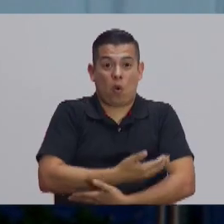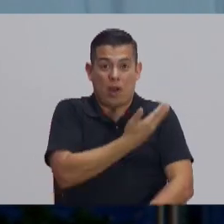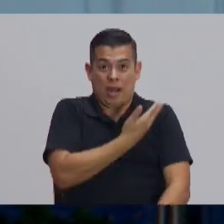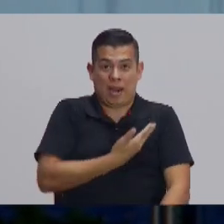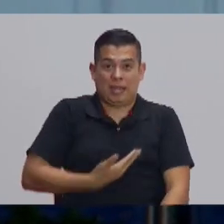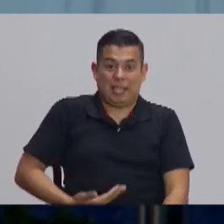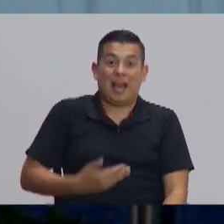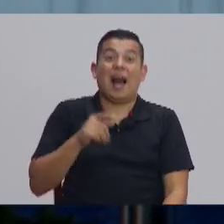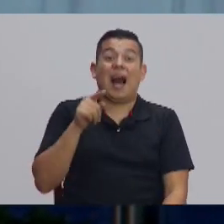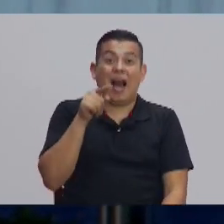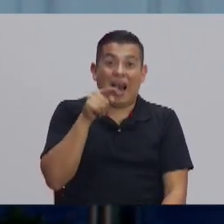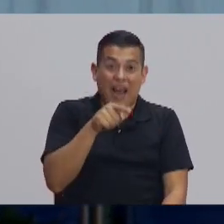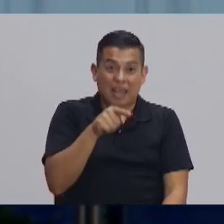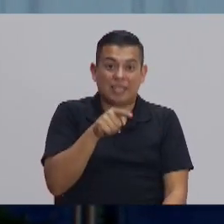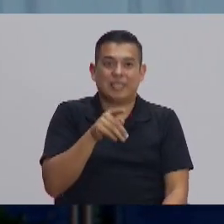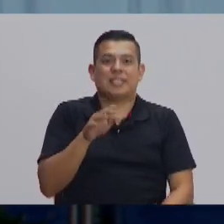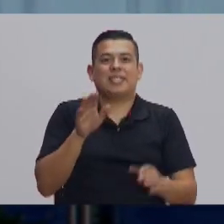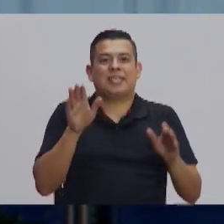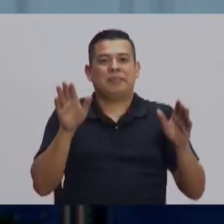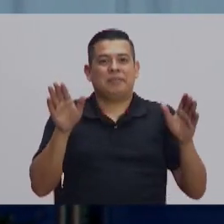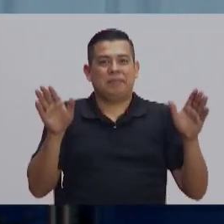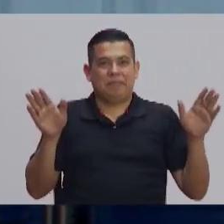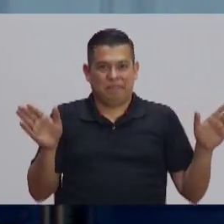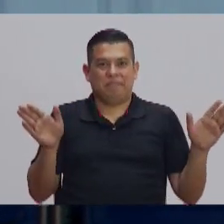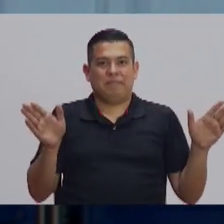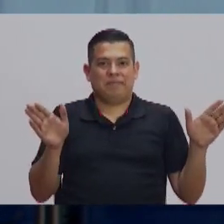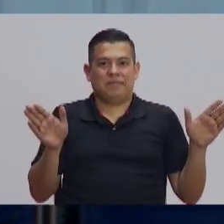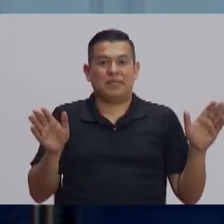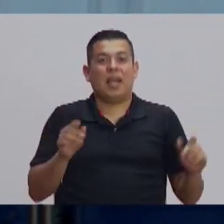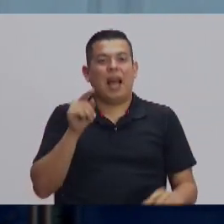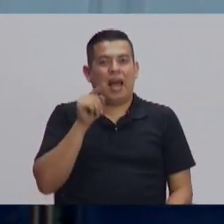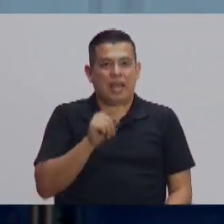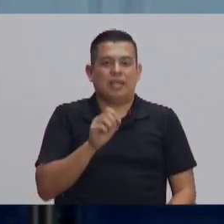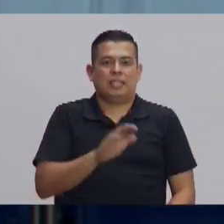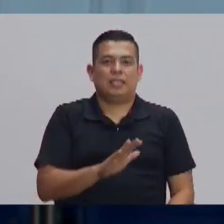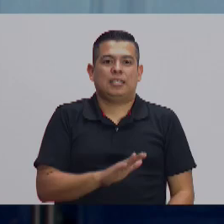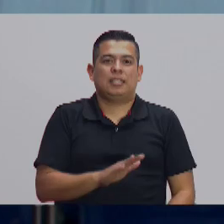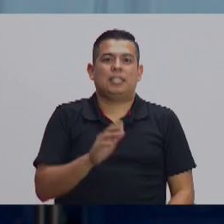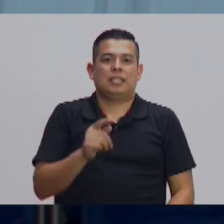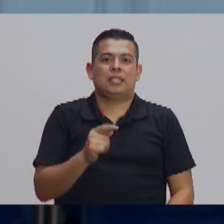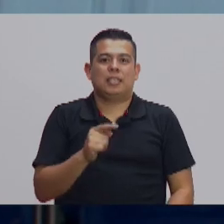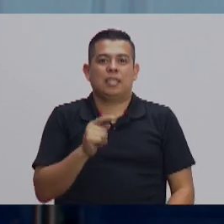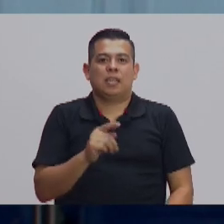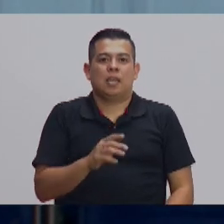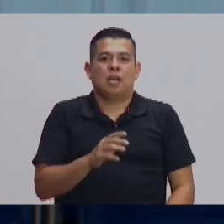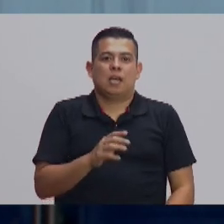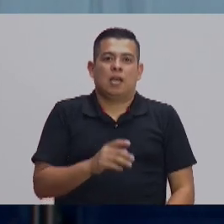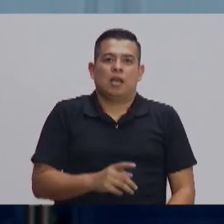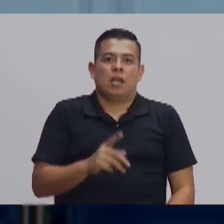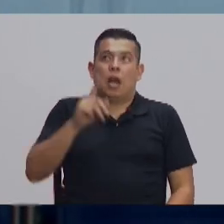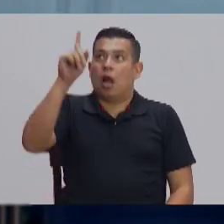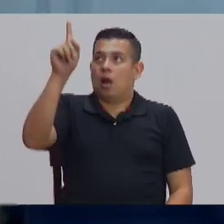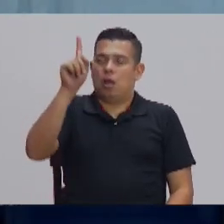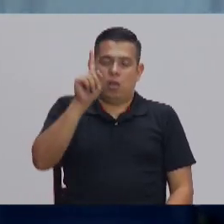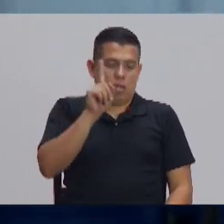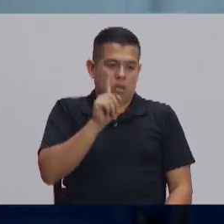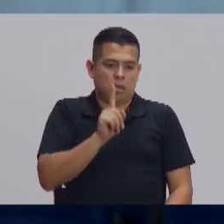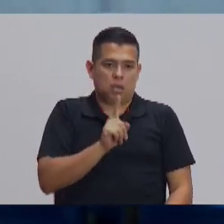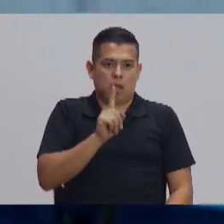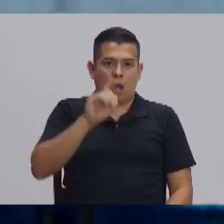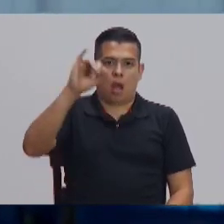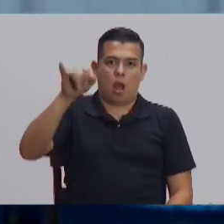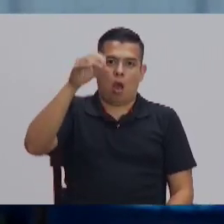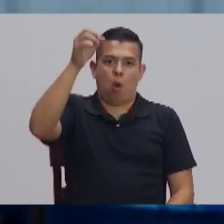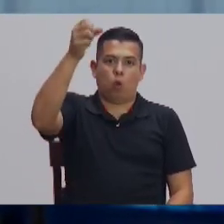desde ahí esa teofanía se cumple y sella la presencia de dios en